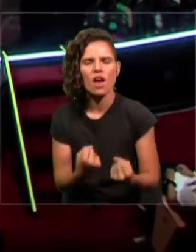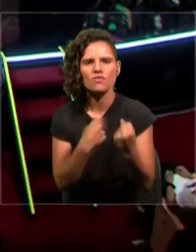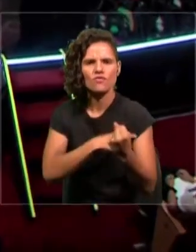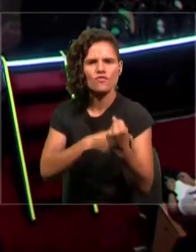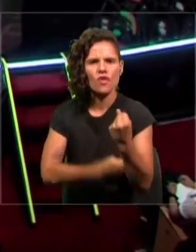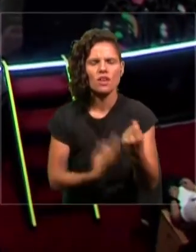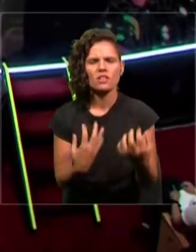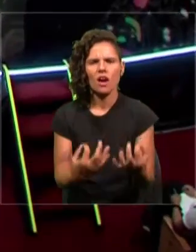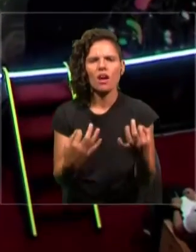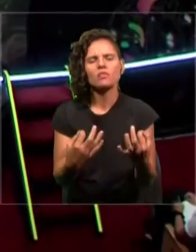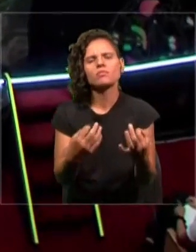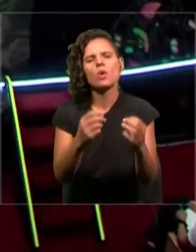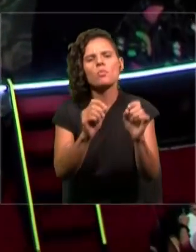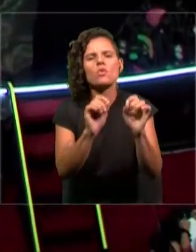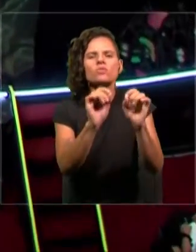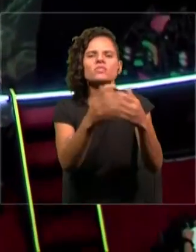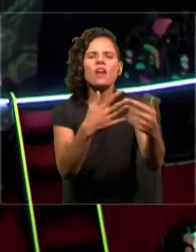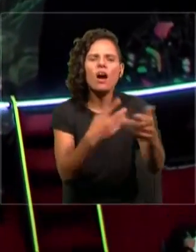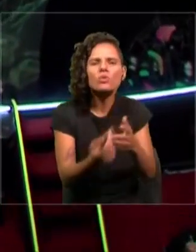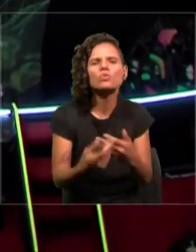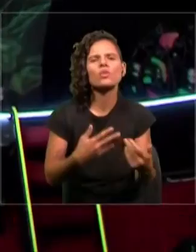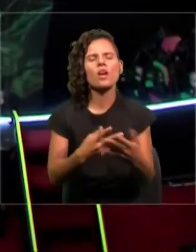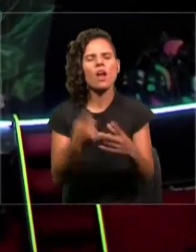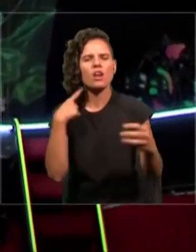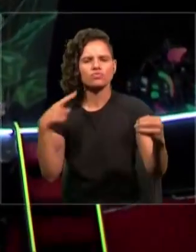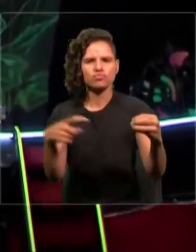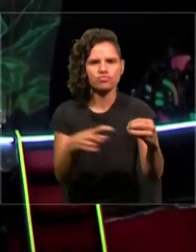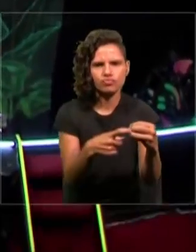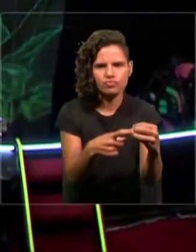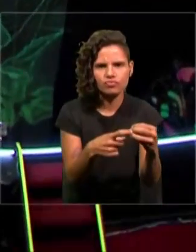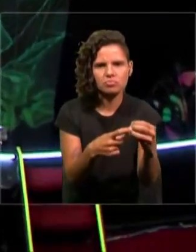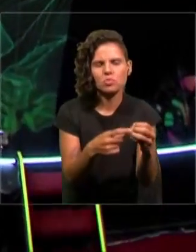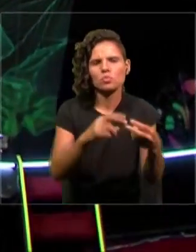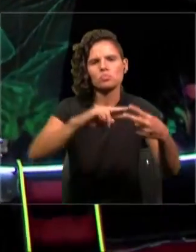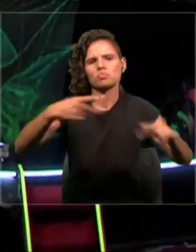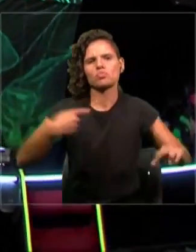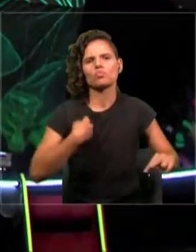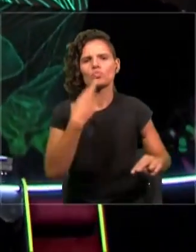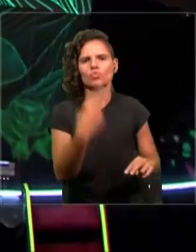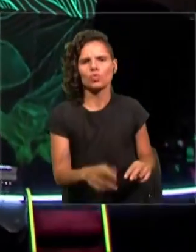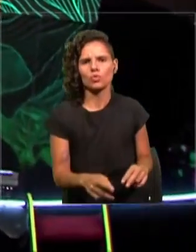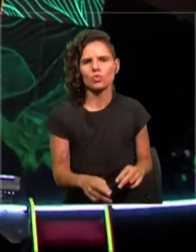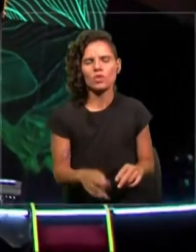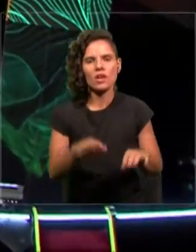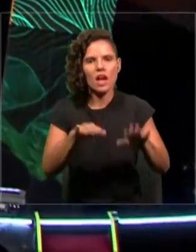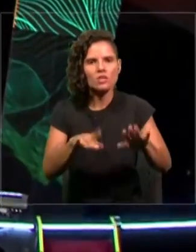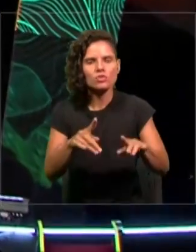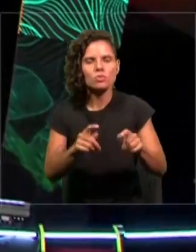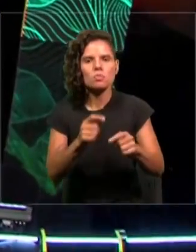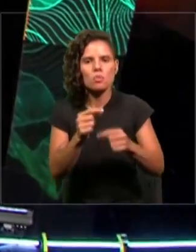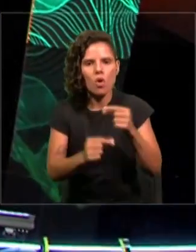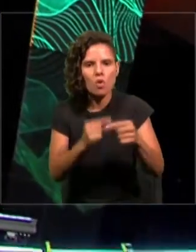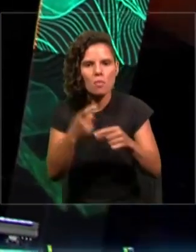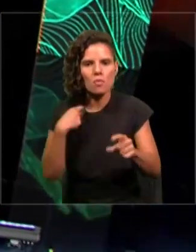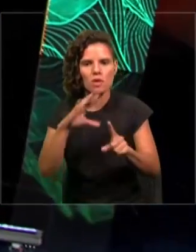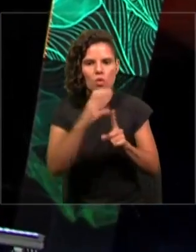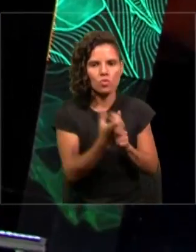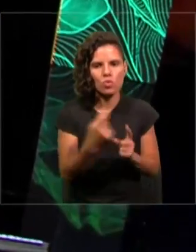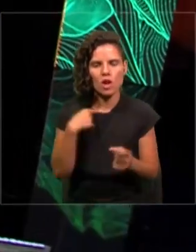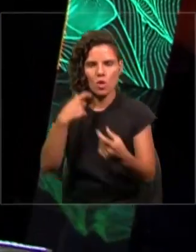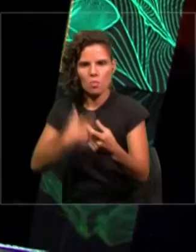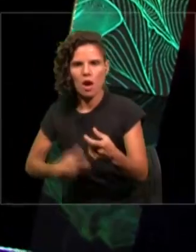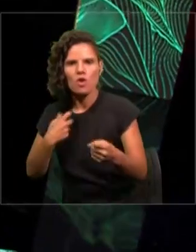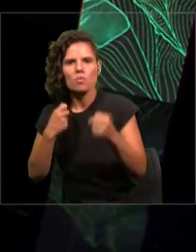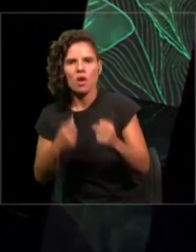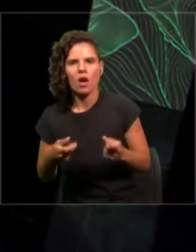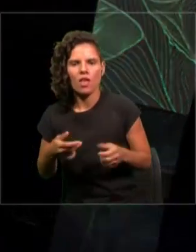biológicas, cada vez más asediadas, felizmente, por las fuerzas de la acción humana y de la cultura.